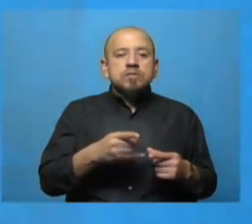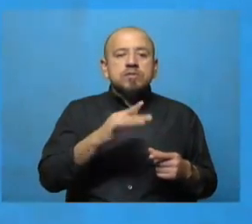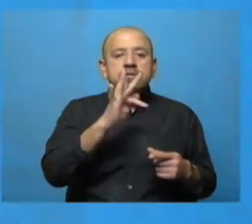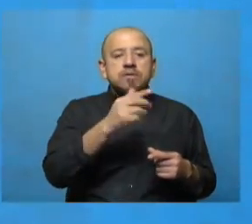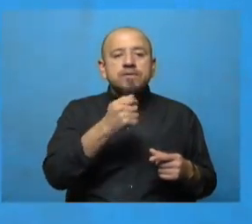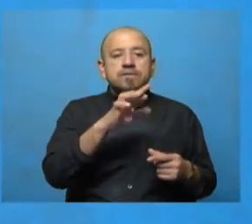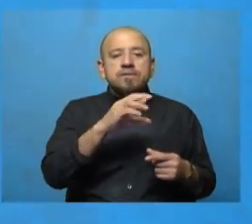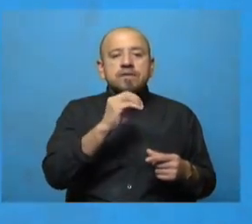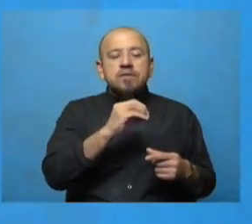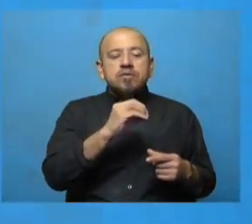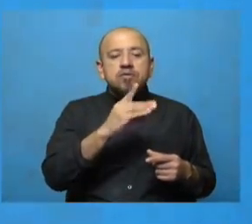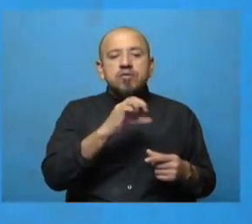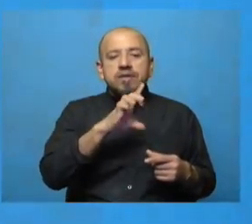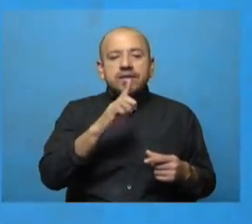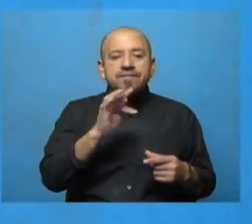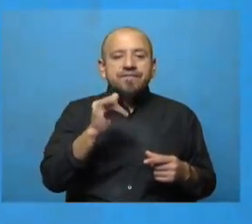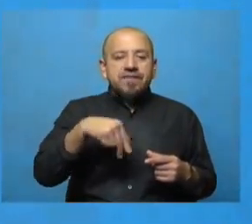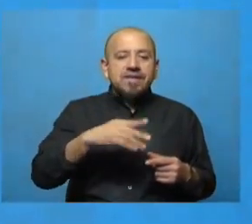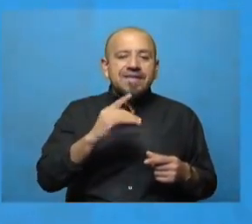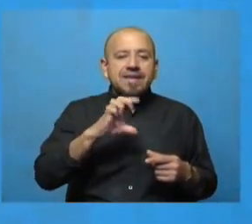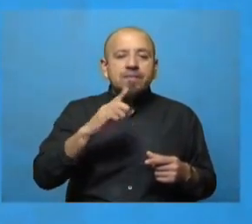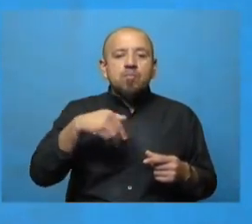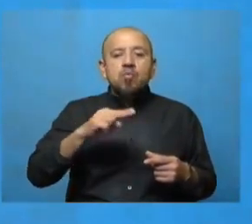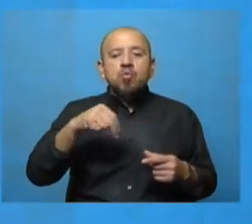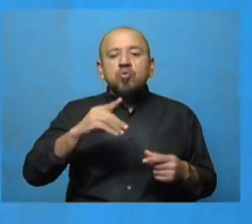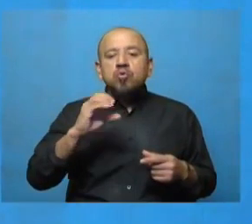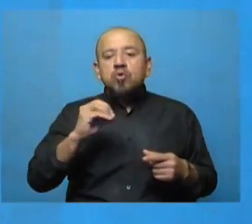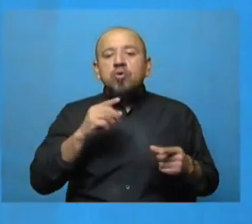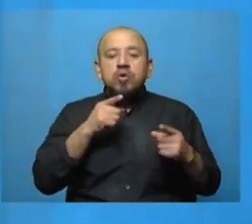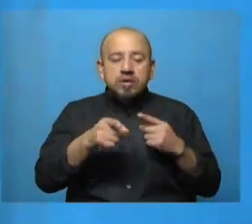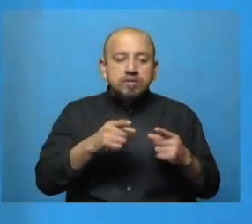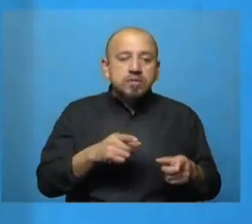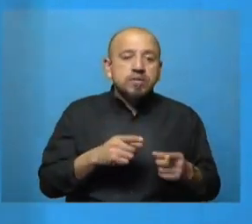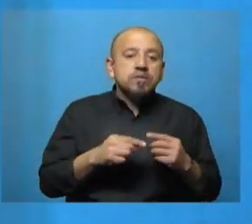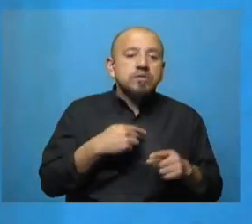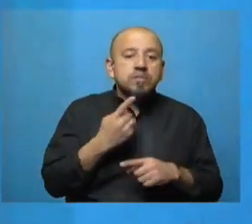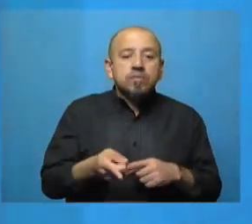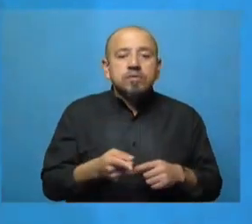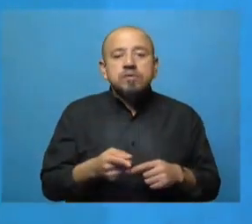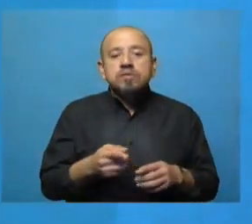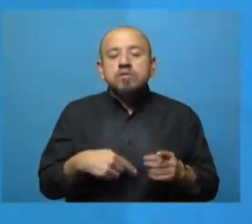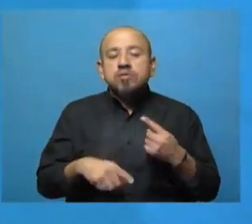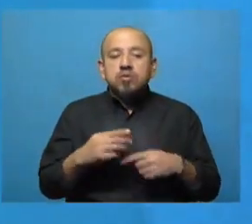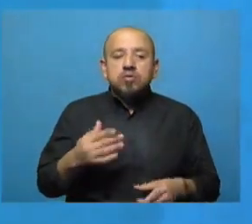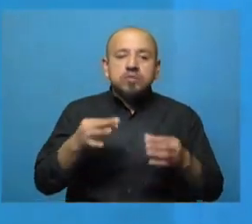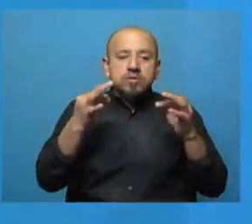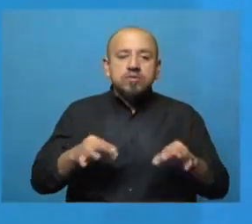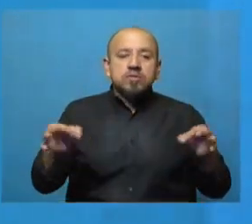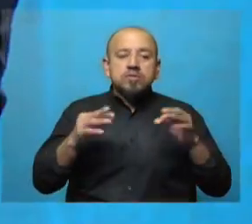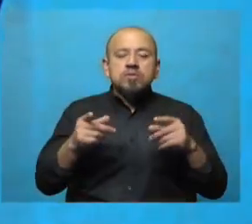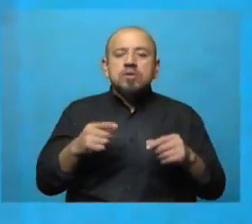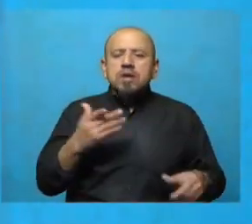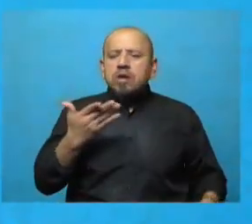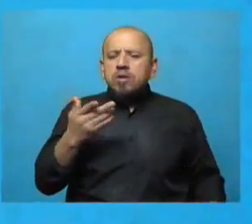mundo Ese fue un disco a dúo global y después bueno con un rumbo y con canciones hicimos unos cuantos es interesante